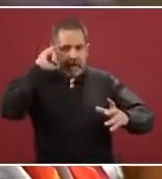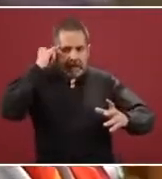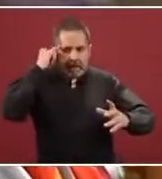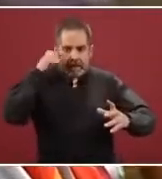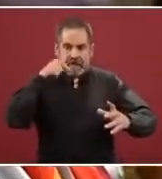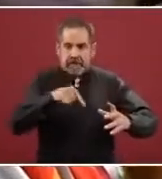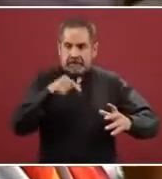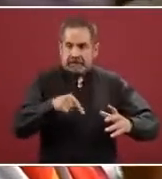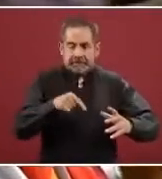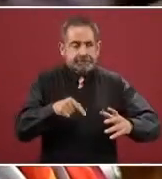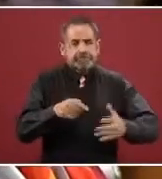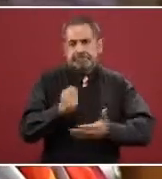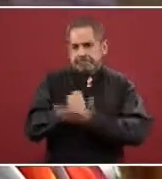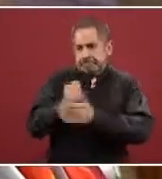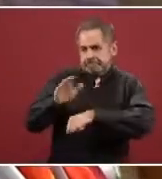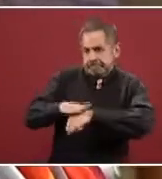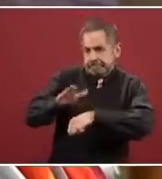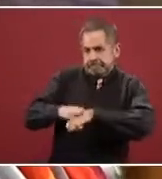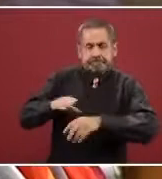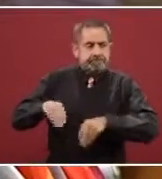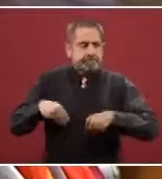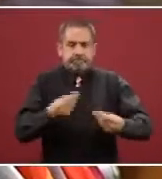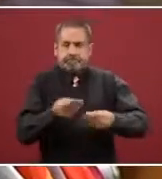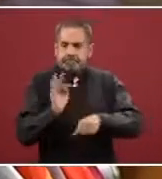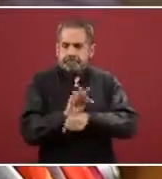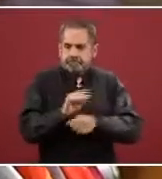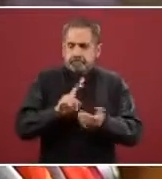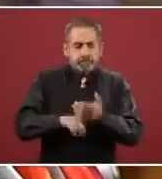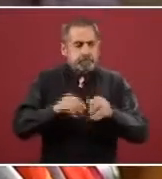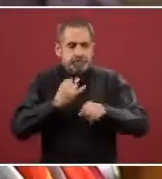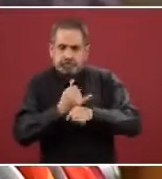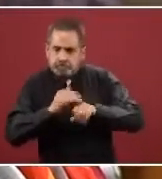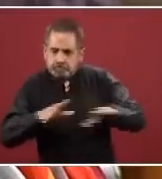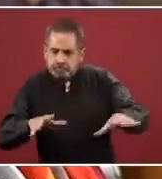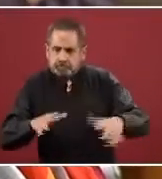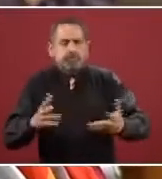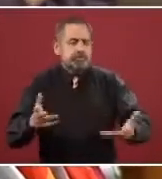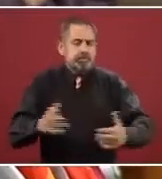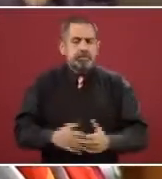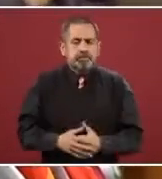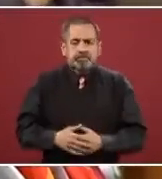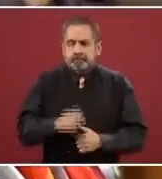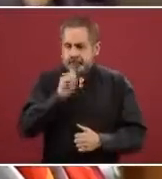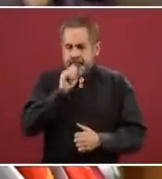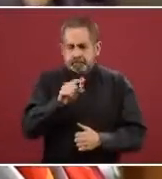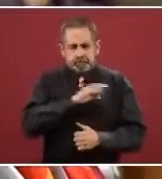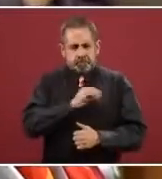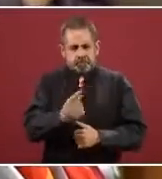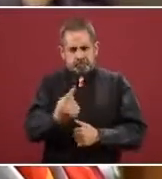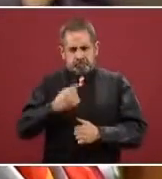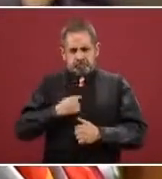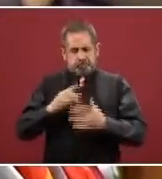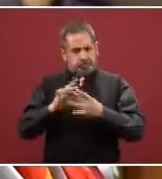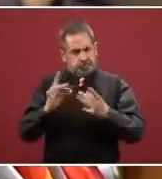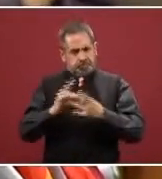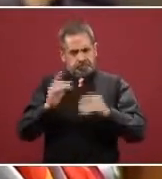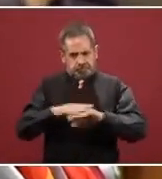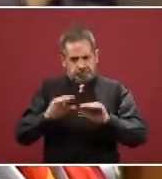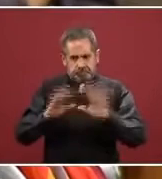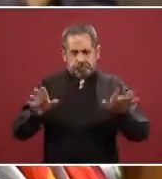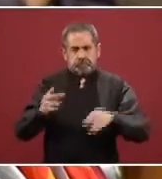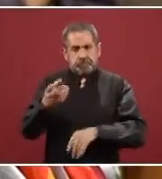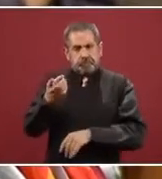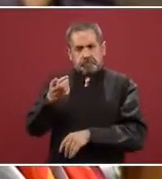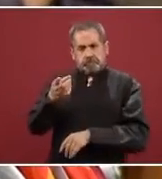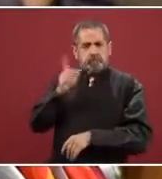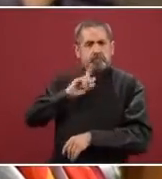una exigencia en distintos niveles políticos y que también es necesario. Y si nos puede informar la doctora con